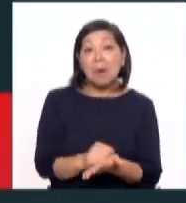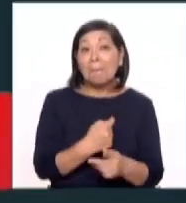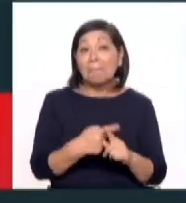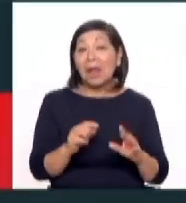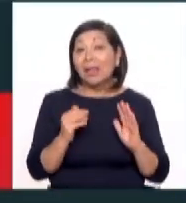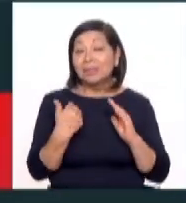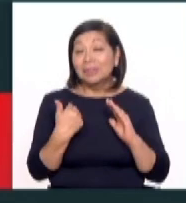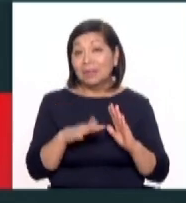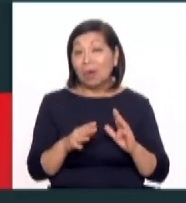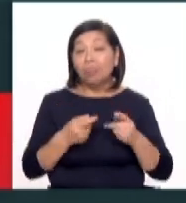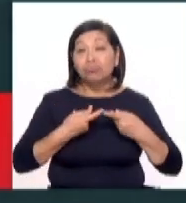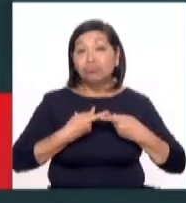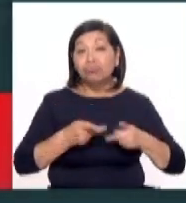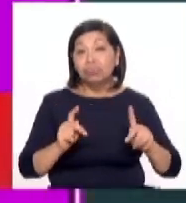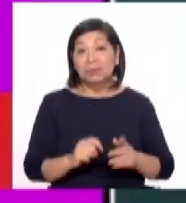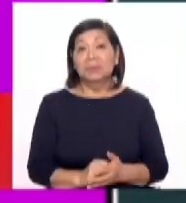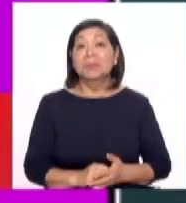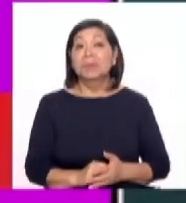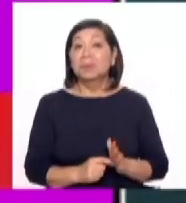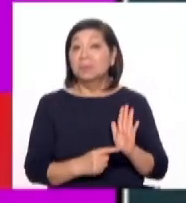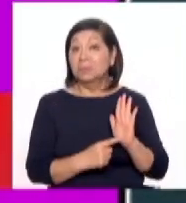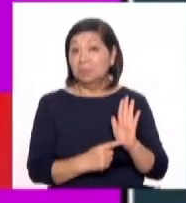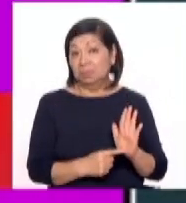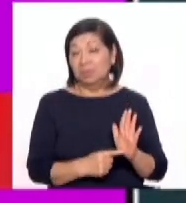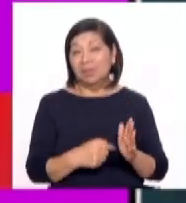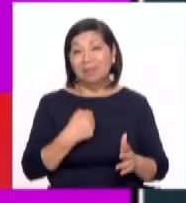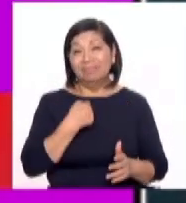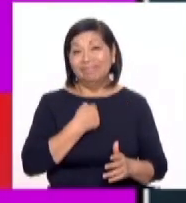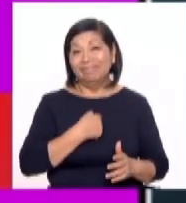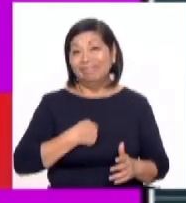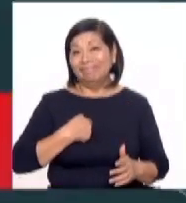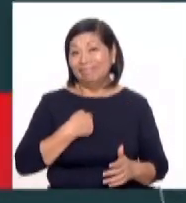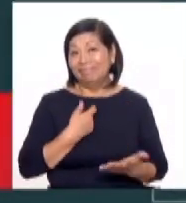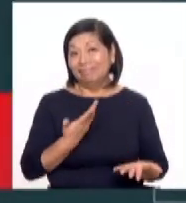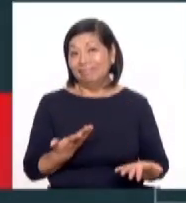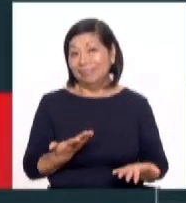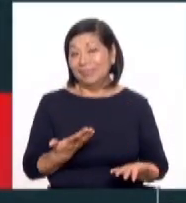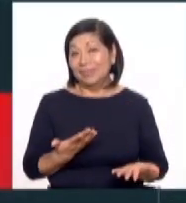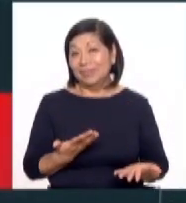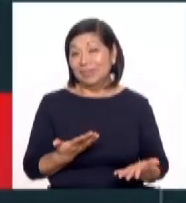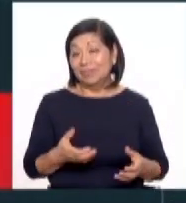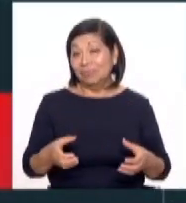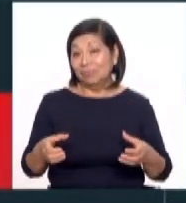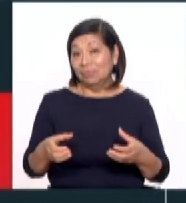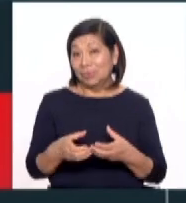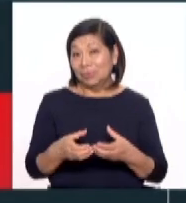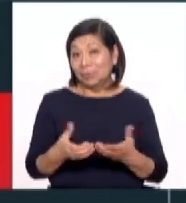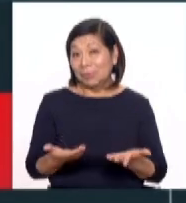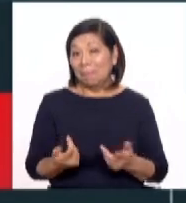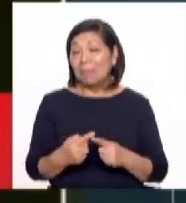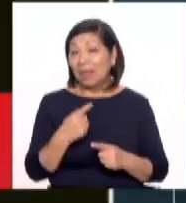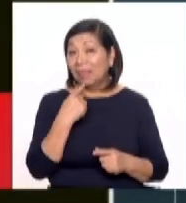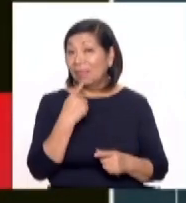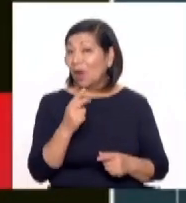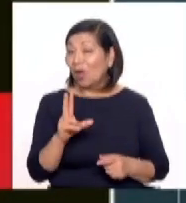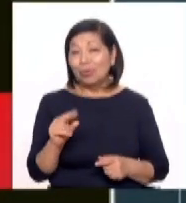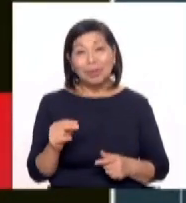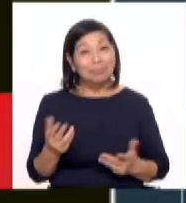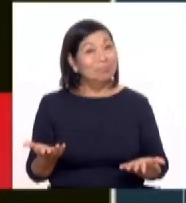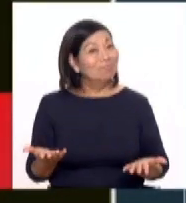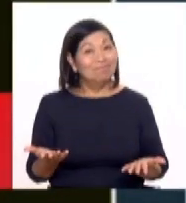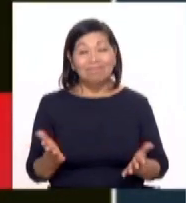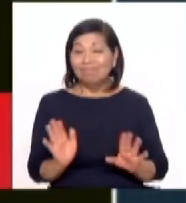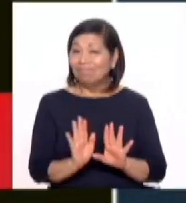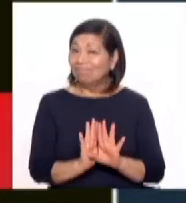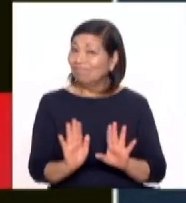porque ya habían sido viralizados y lo que mostró es su descontento con esta parte de la directiva que señaló que ya no